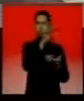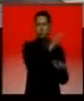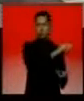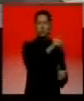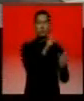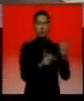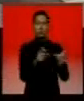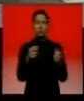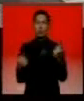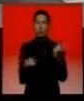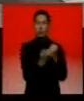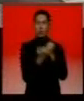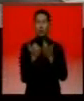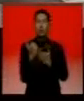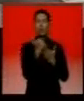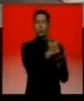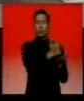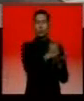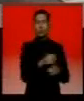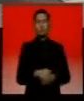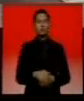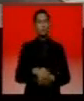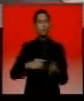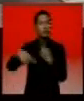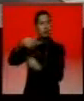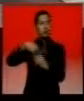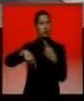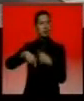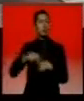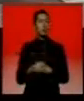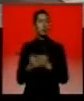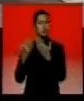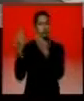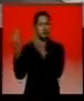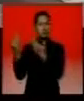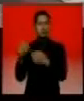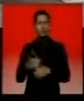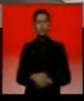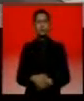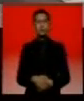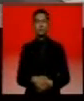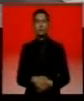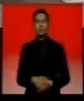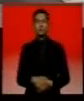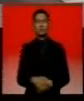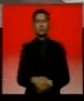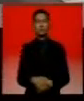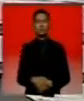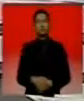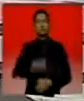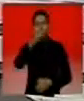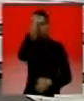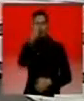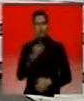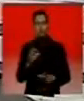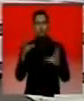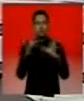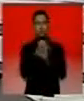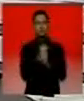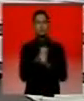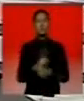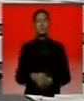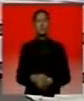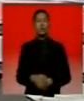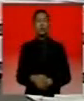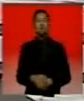el terremoto. Esa es la información, regresamos con ustedes, compañeros, a los estudios. Adelante, buenas noches. Buenas noches, Rommel, muchísimas gracias por el